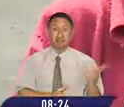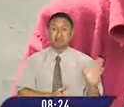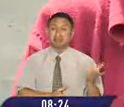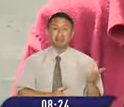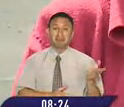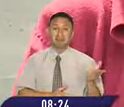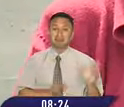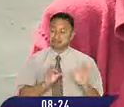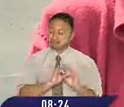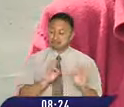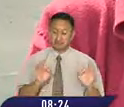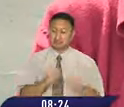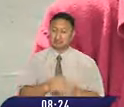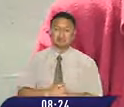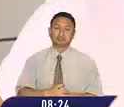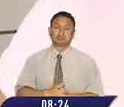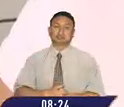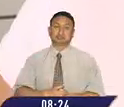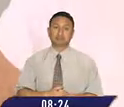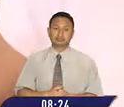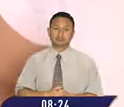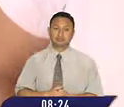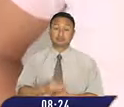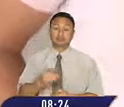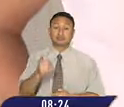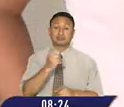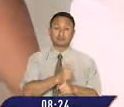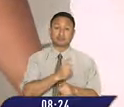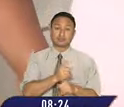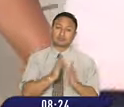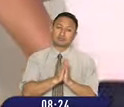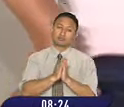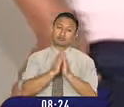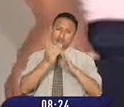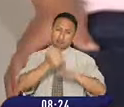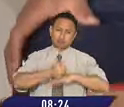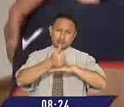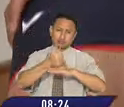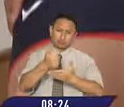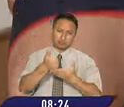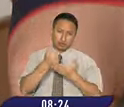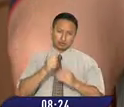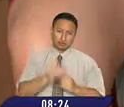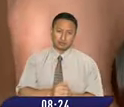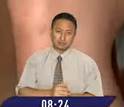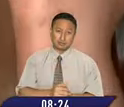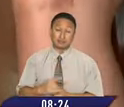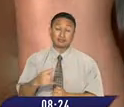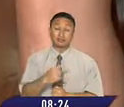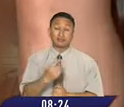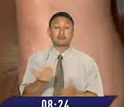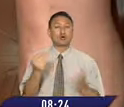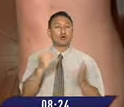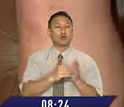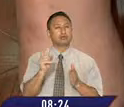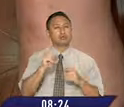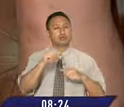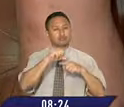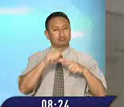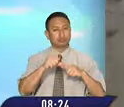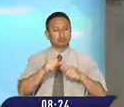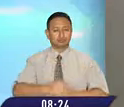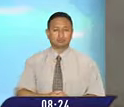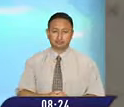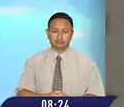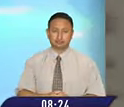Nada no se ha recibido de eso. Por eso solicita ayuda a las autoridades frente a una nueva intervención quirúrgica.